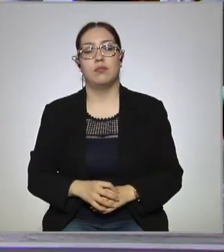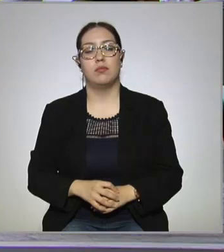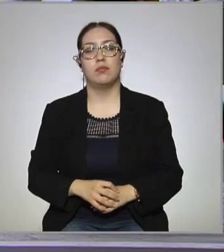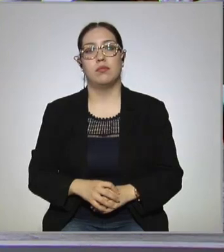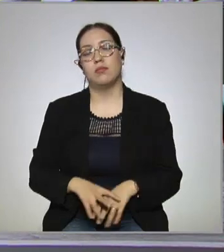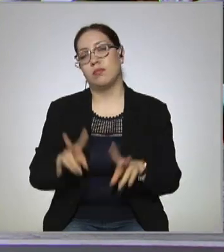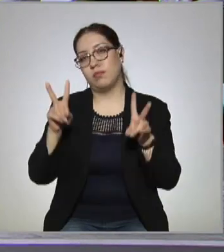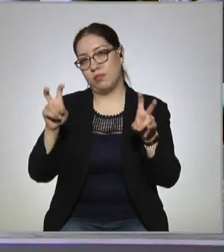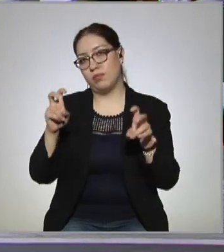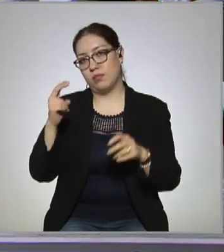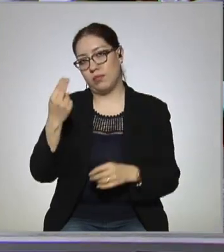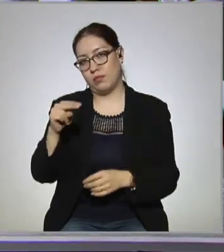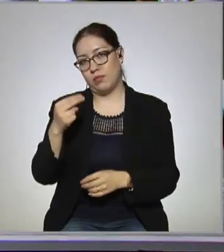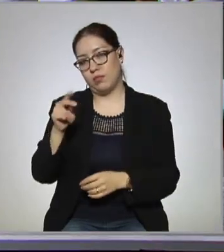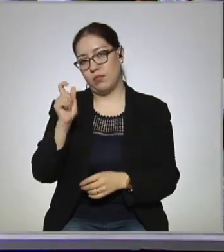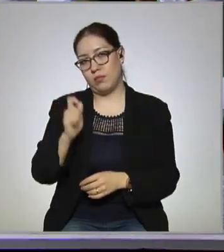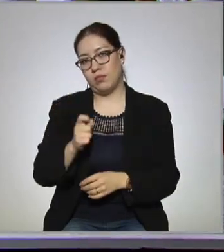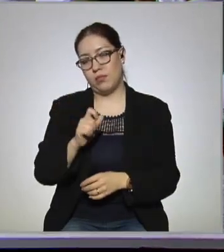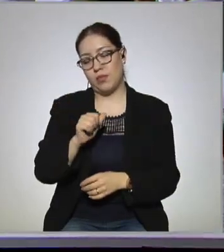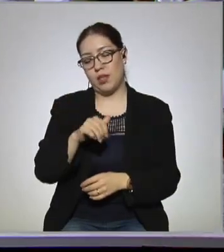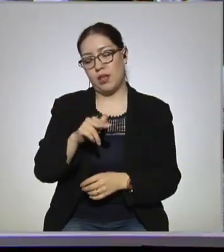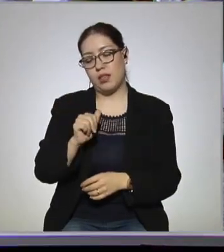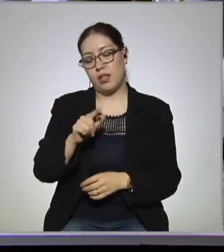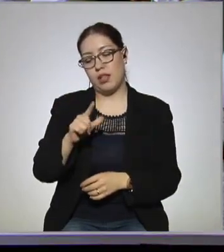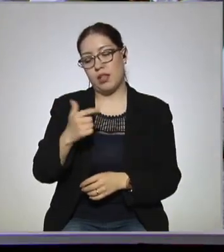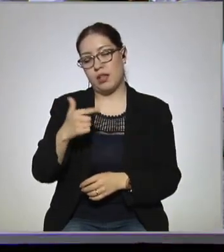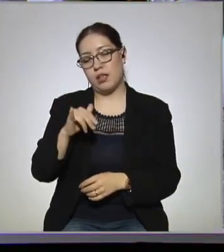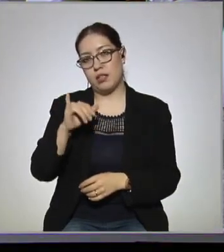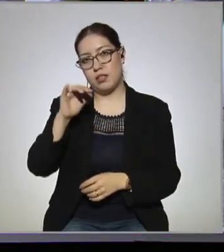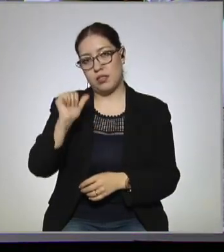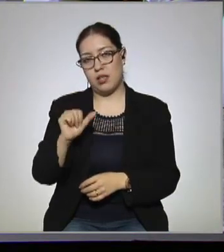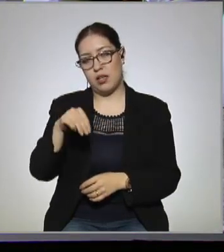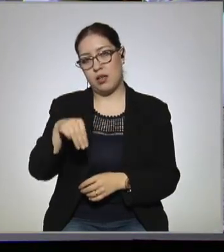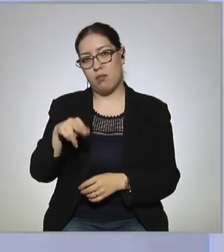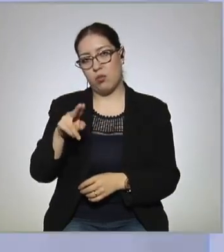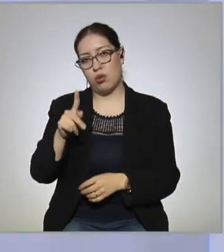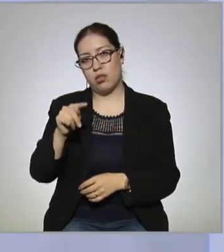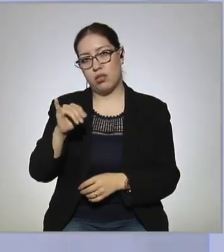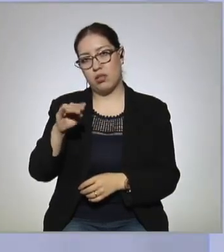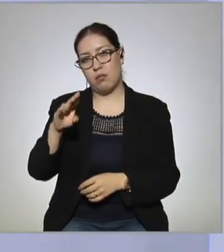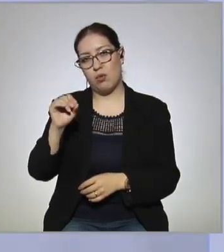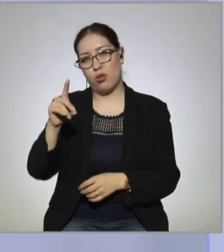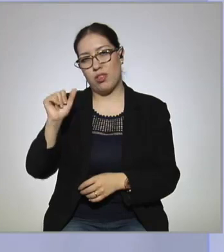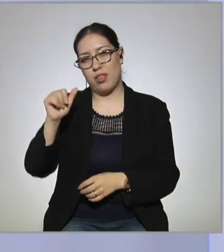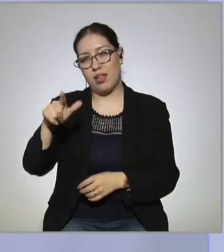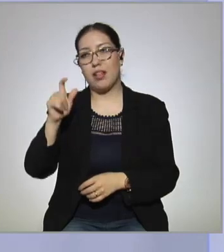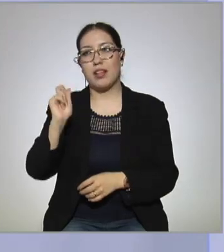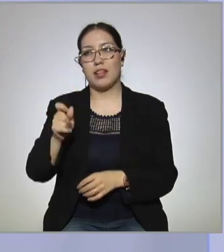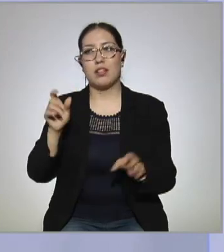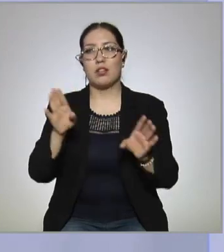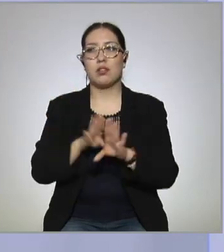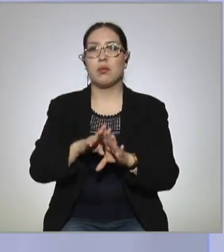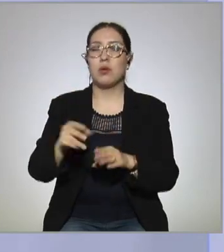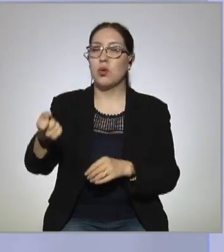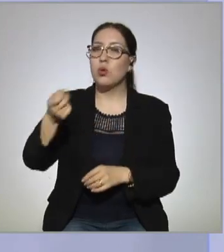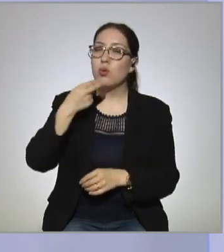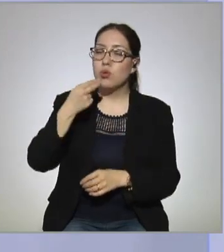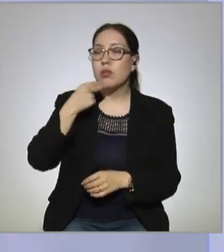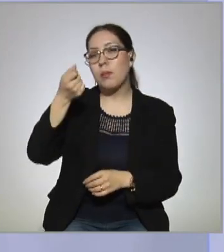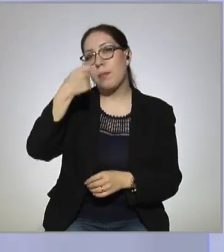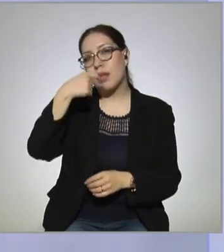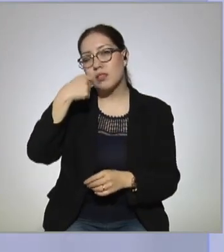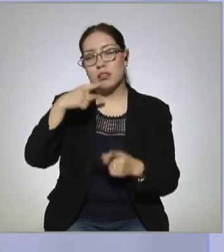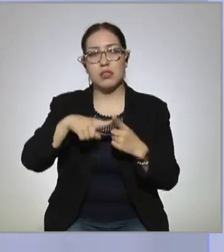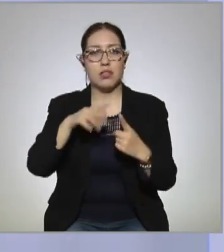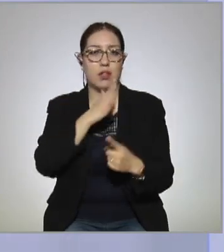elegante, el nombre elegante se llama analgesia multimodal, que implica utilizar todo lo que tenemos a la mano para quitar el dolor, ¿no? Desde una pastilla,